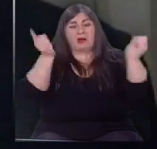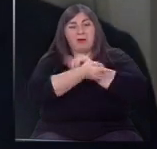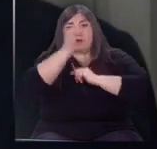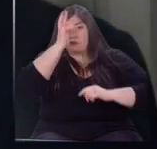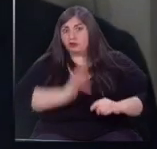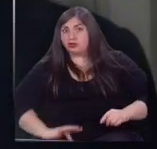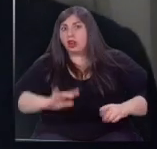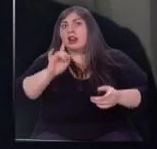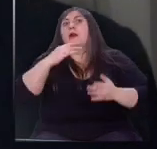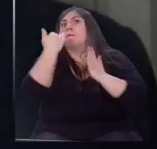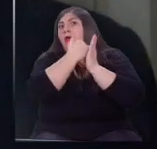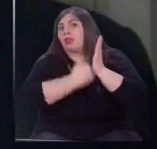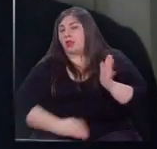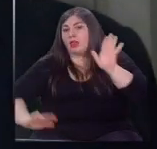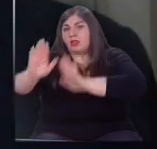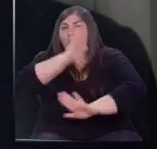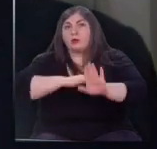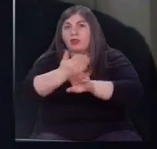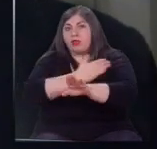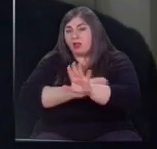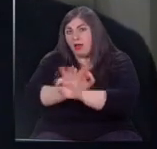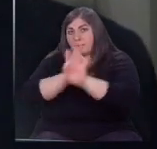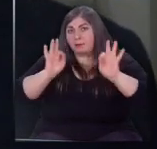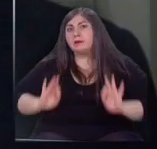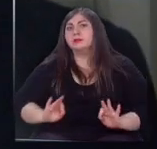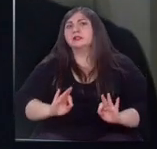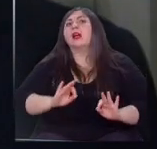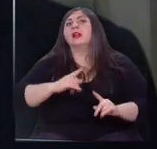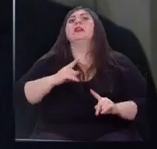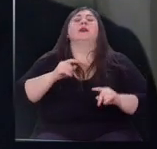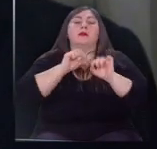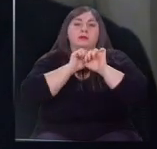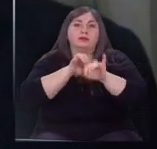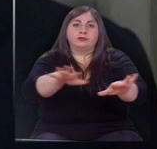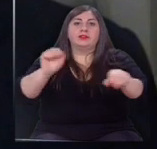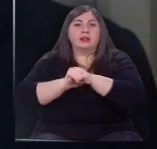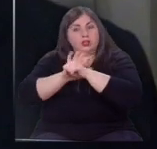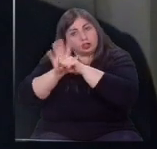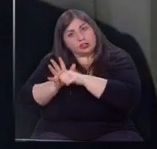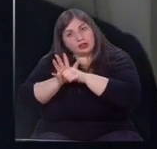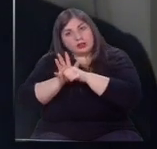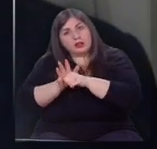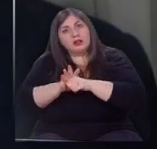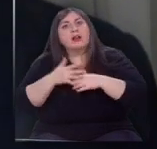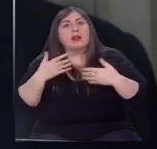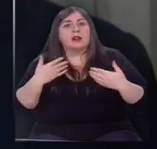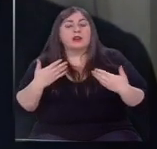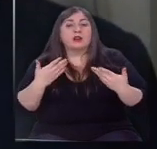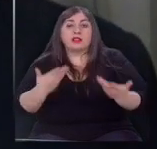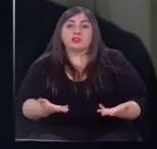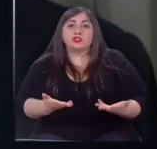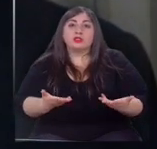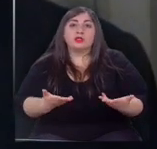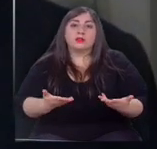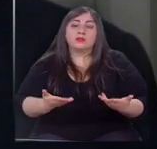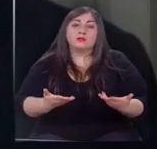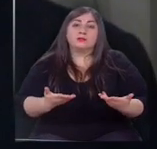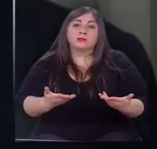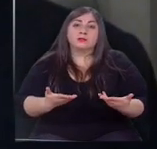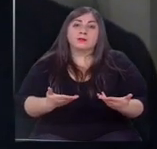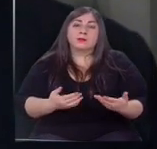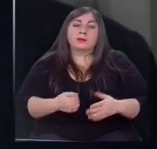van a tener que tomar medidas de prevención especiales para evitar la propagación del coronavirus, va a correr, va